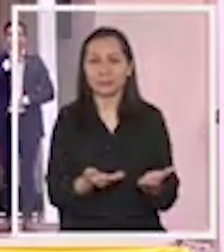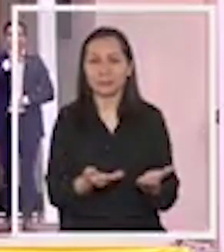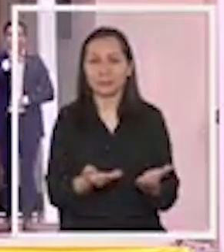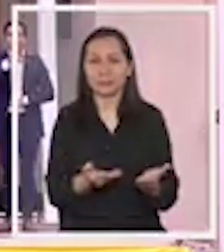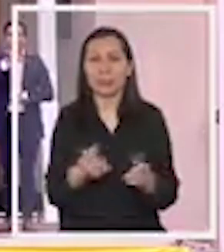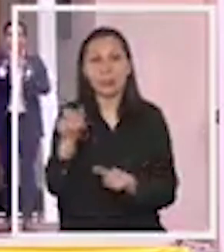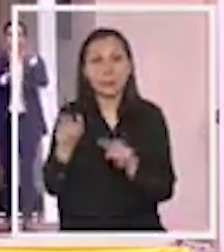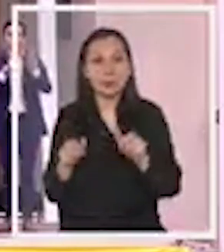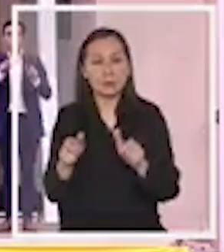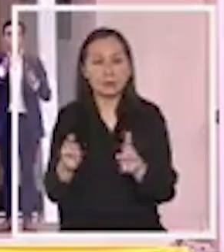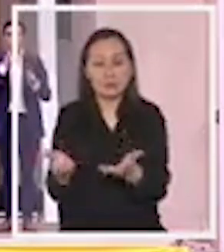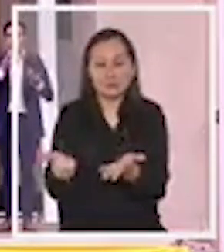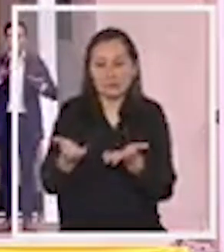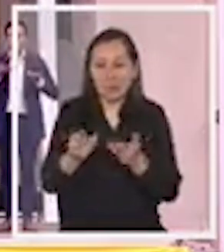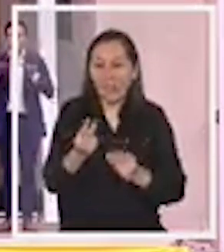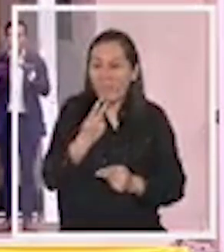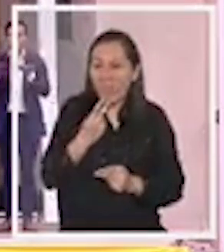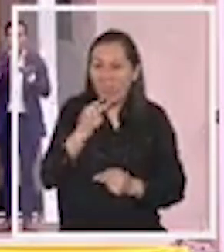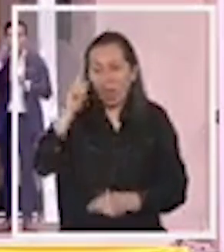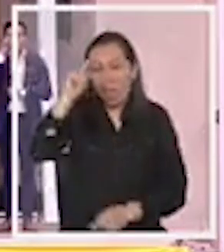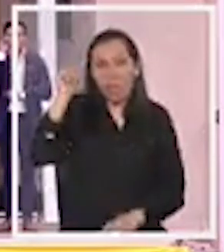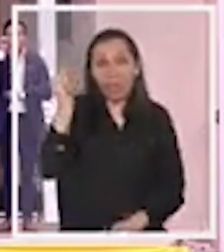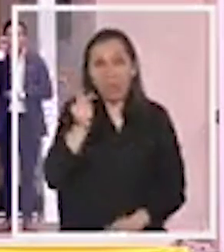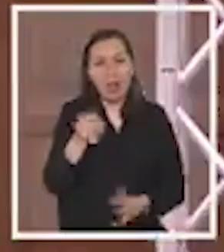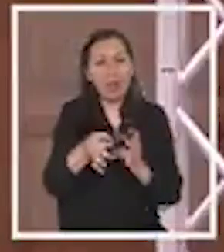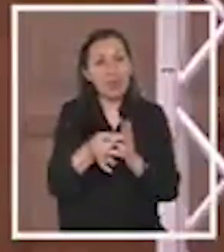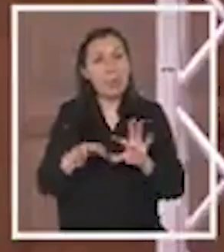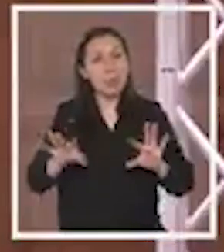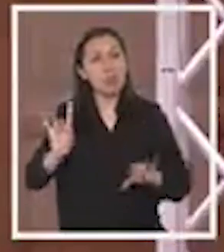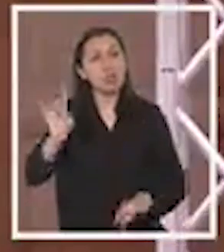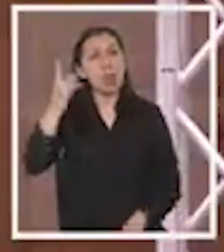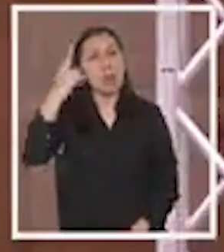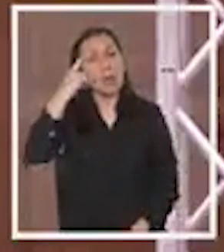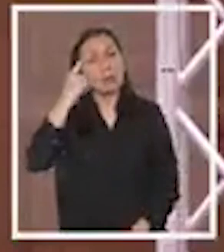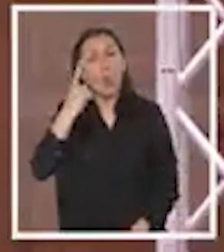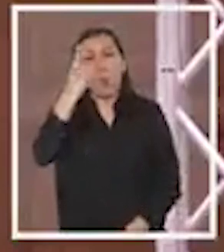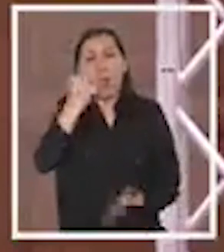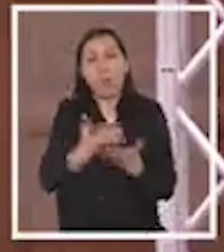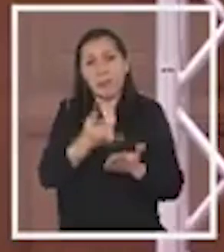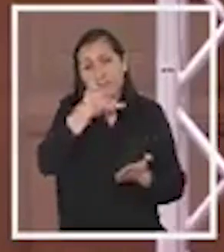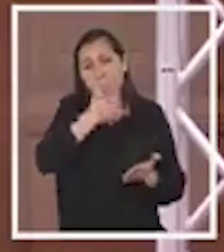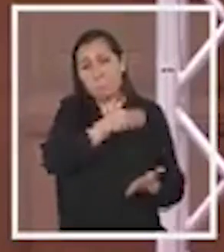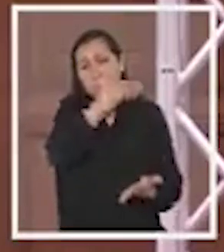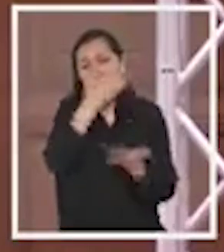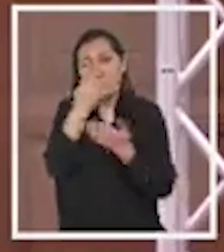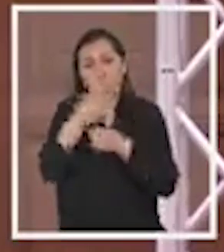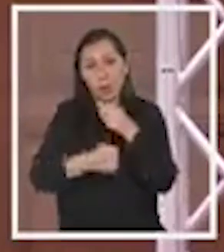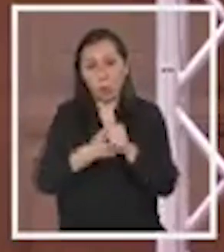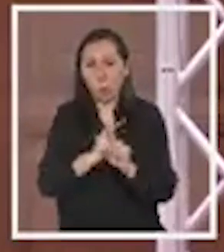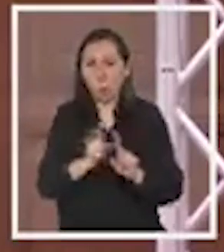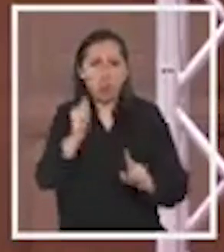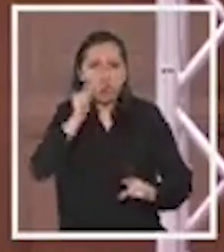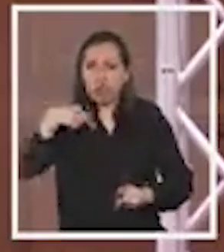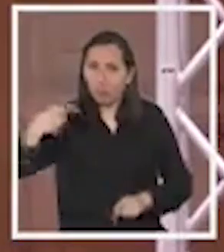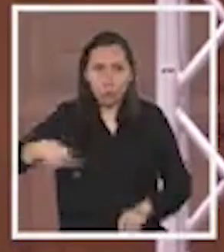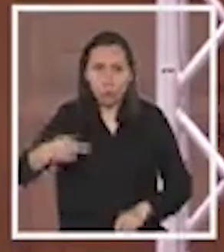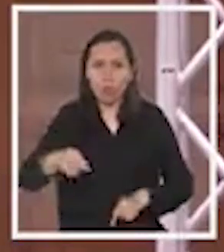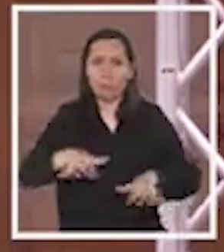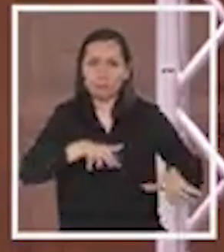los que le dan vida a esta idea de que la democracia no es solamente una vez cada 4 años, sino es algo que se realiza